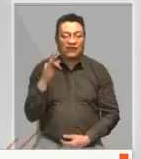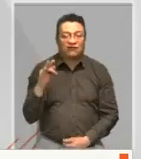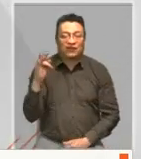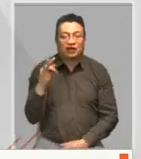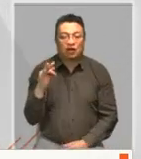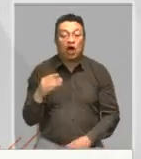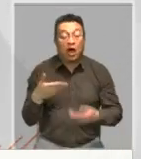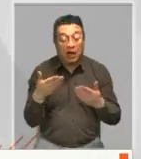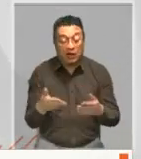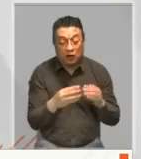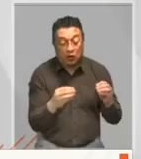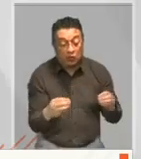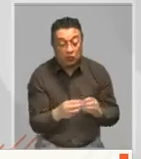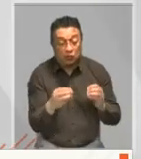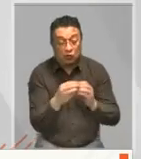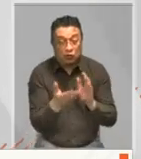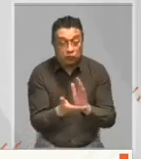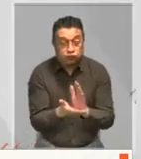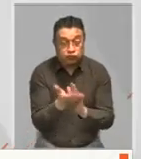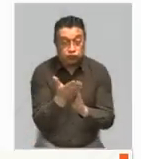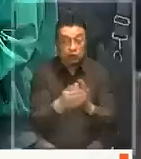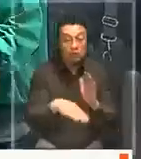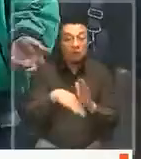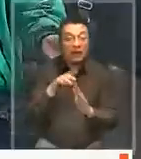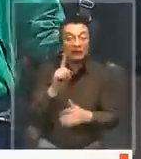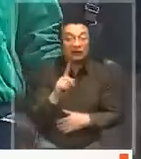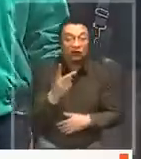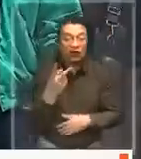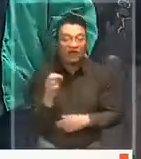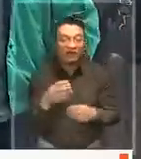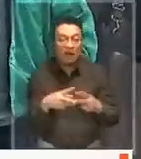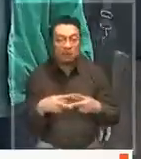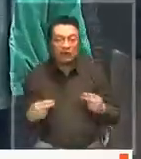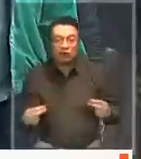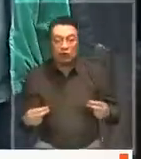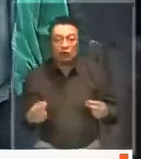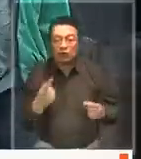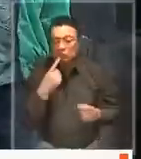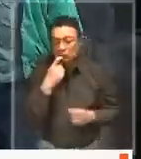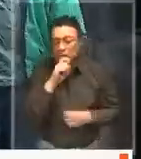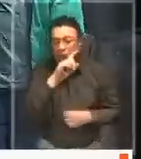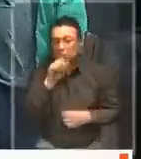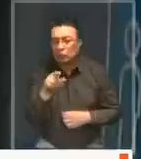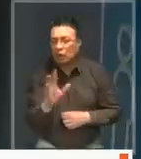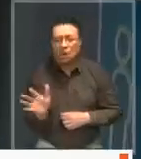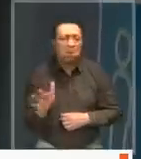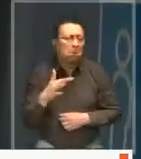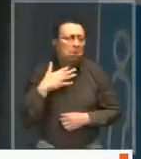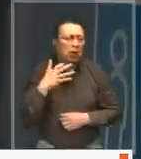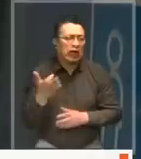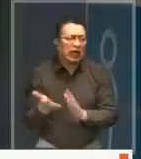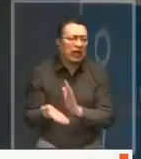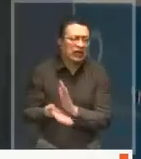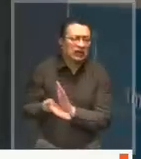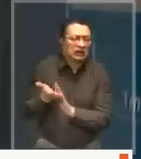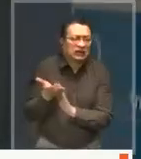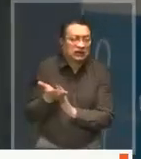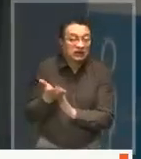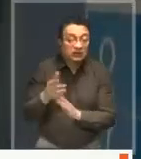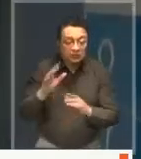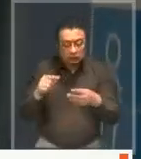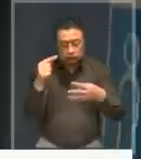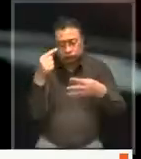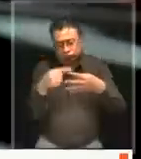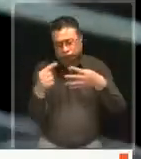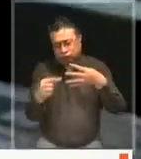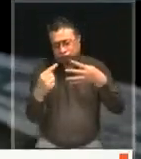entonces acumula un alza de más de 120 pesos la pregunta es a qué se debe esta al a una serie